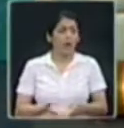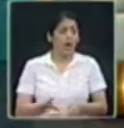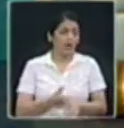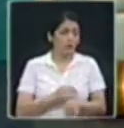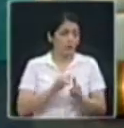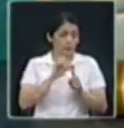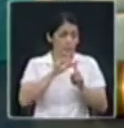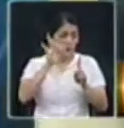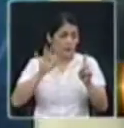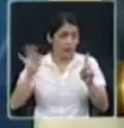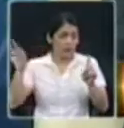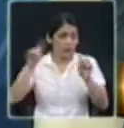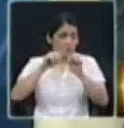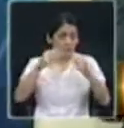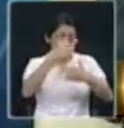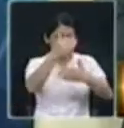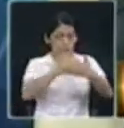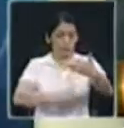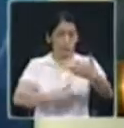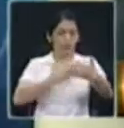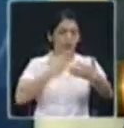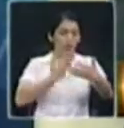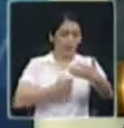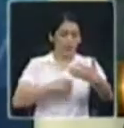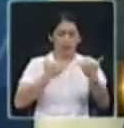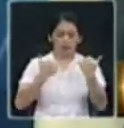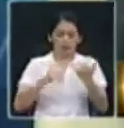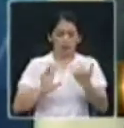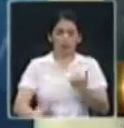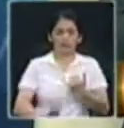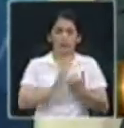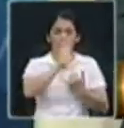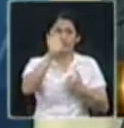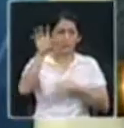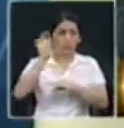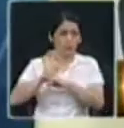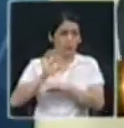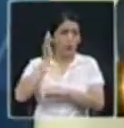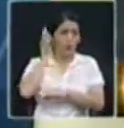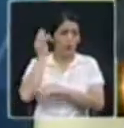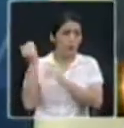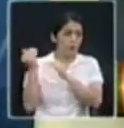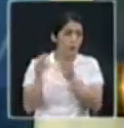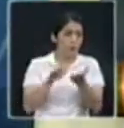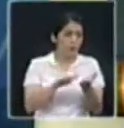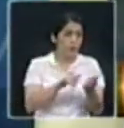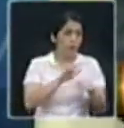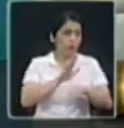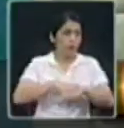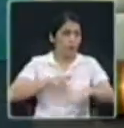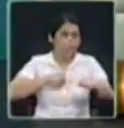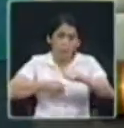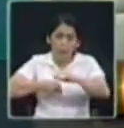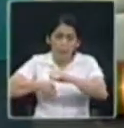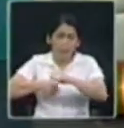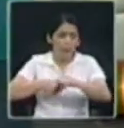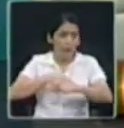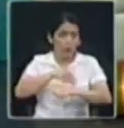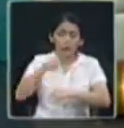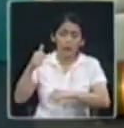en el país? ¿Y cuáles son las tendencias? Es decir, ¿cuáles son las provincias o los sectores donde hay mayor índice de casos?